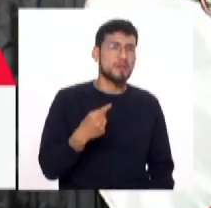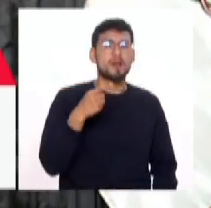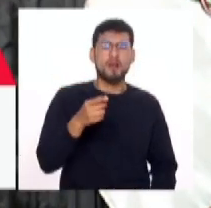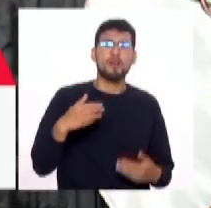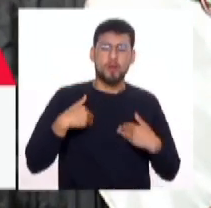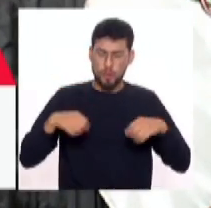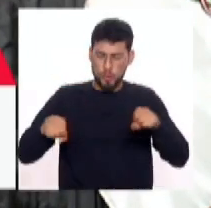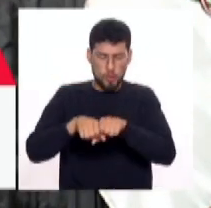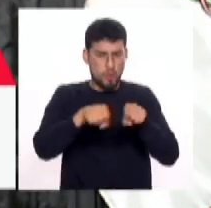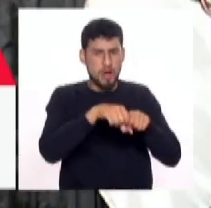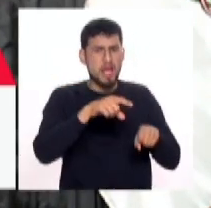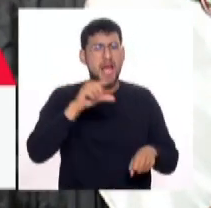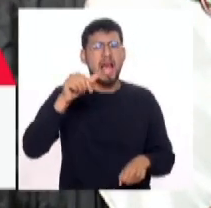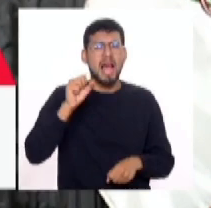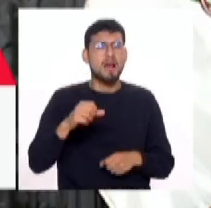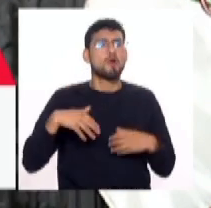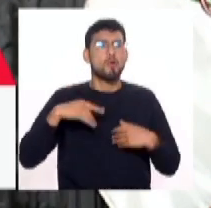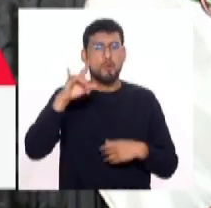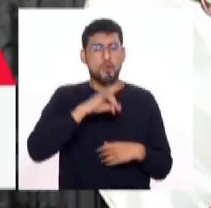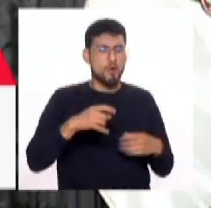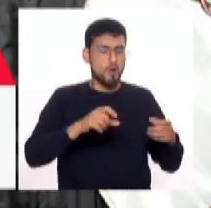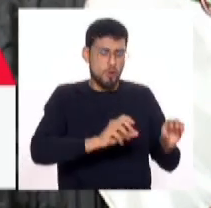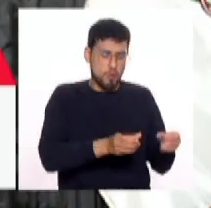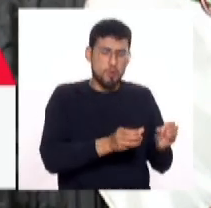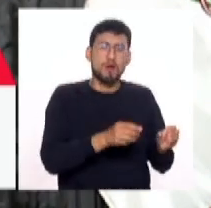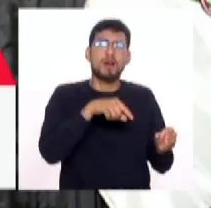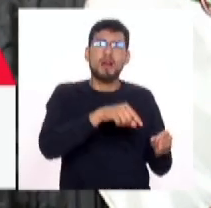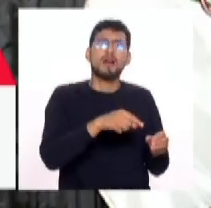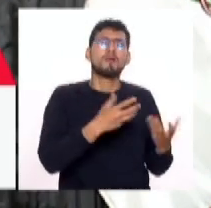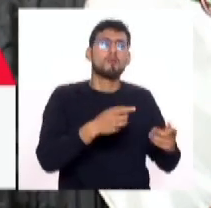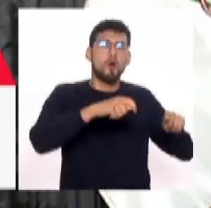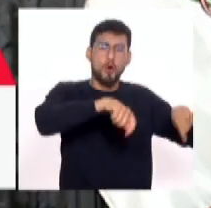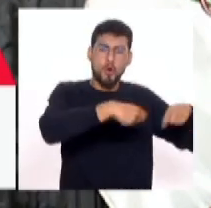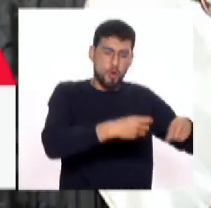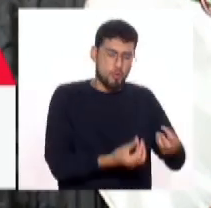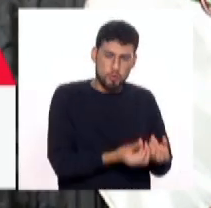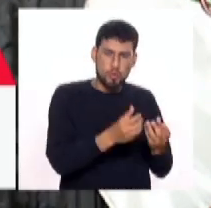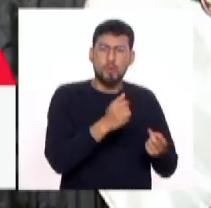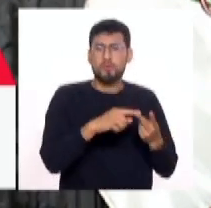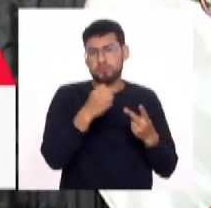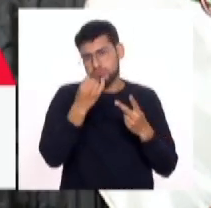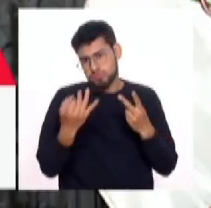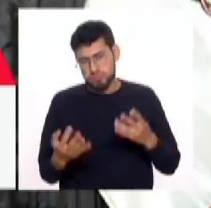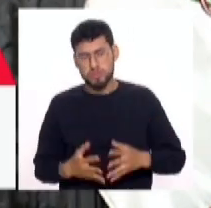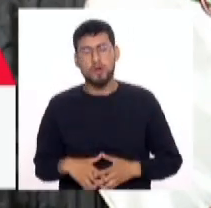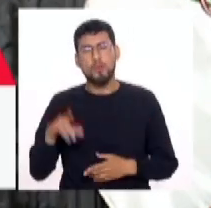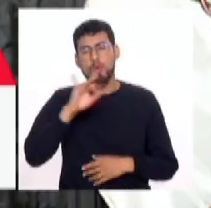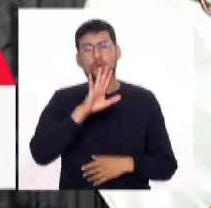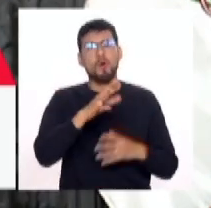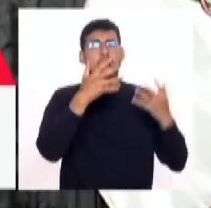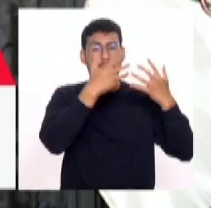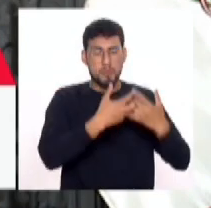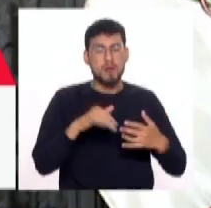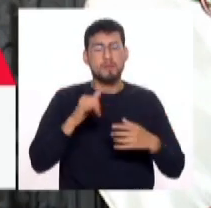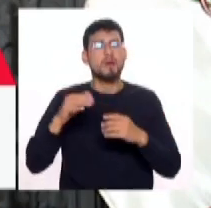gas natural para uso domiciliario o residencial a nivel nacional. Y de ese total, más